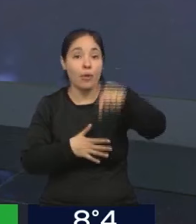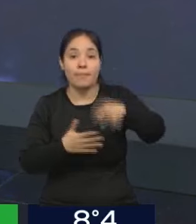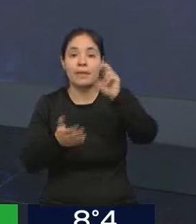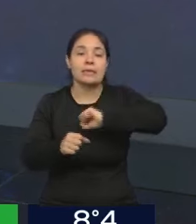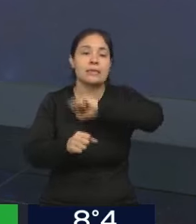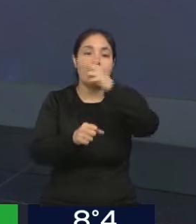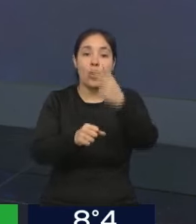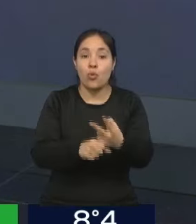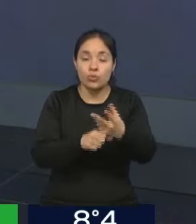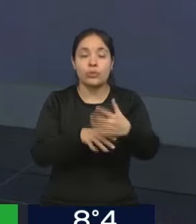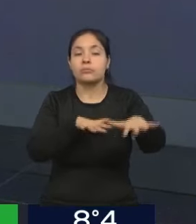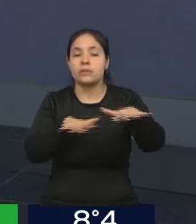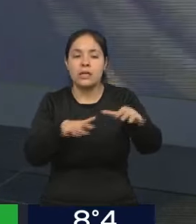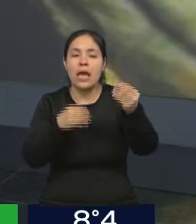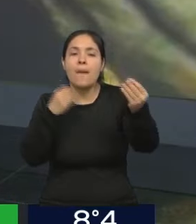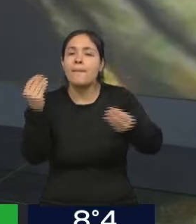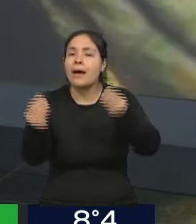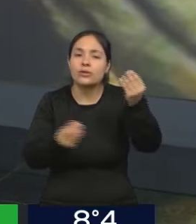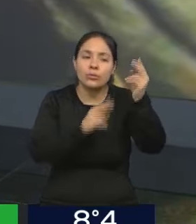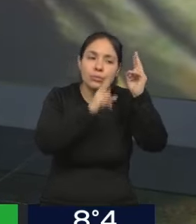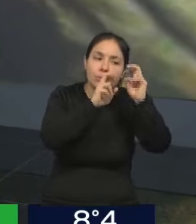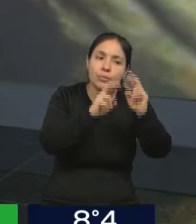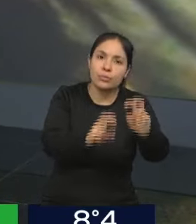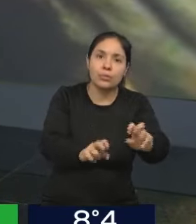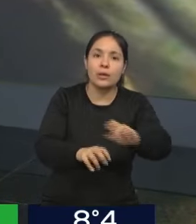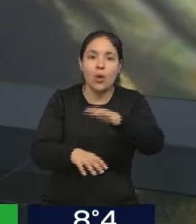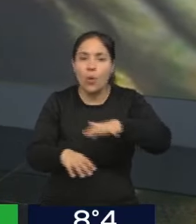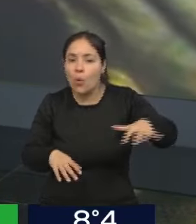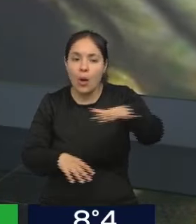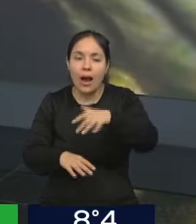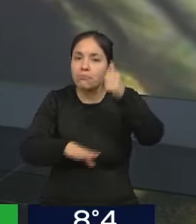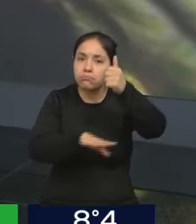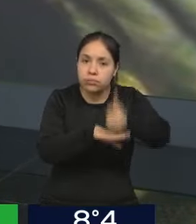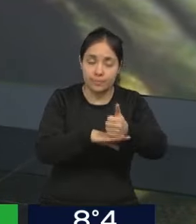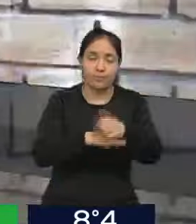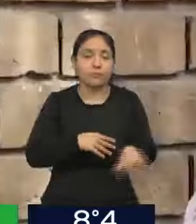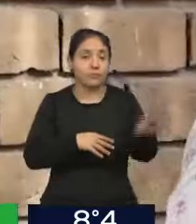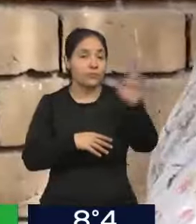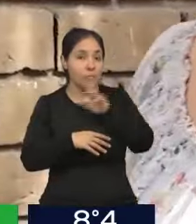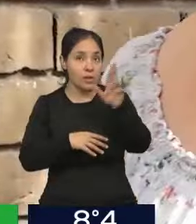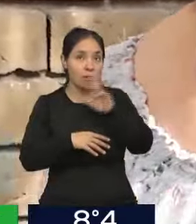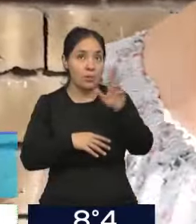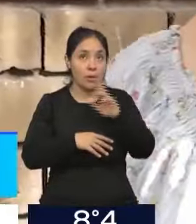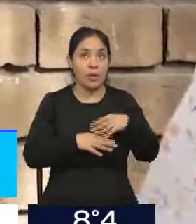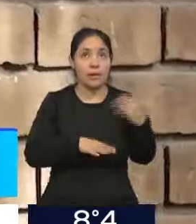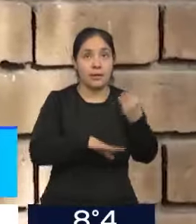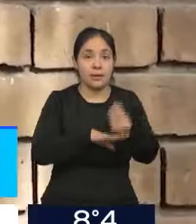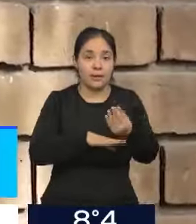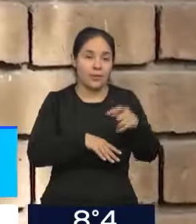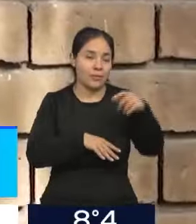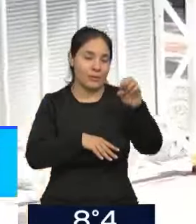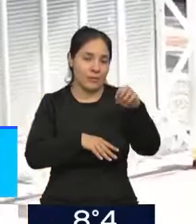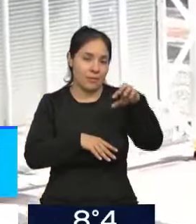segunda reconstrucción de este caso. Una perito aportada por la parte, lo que